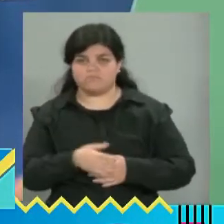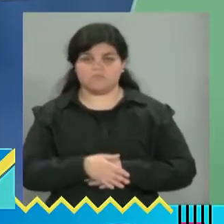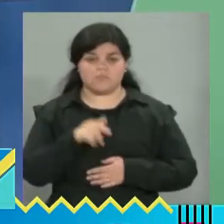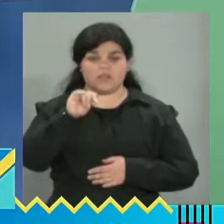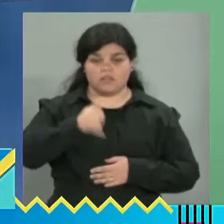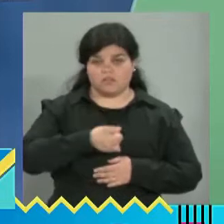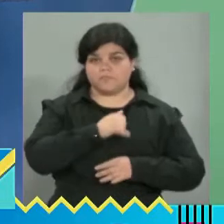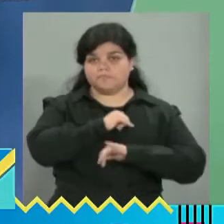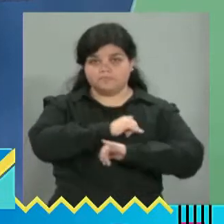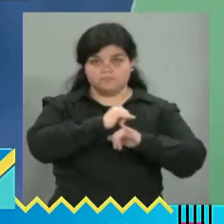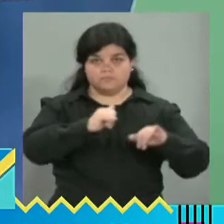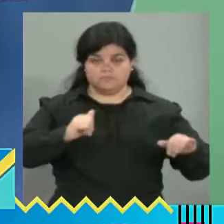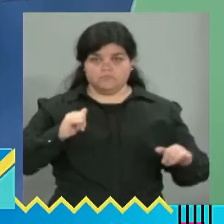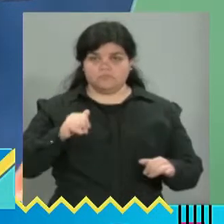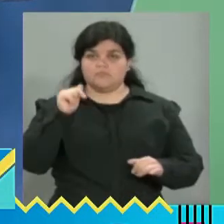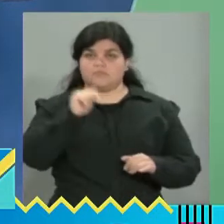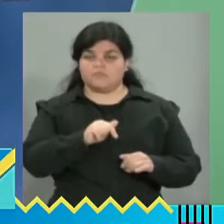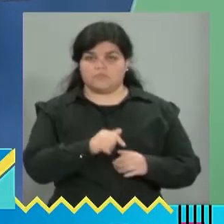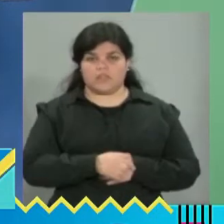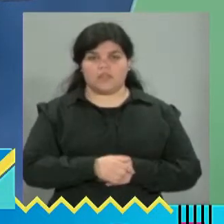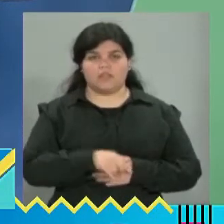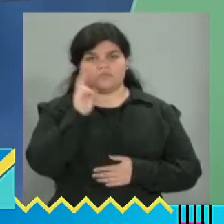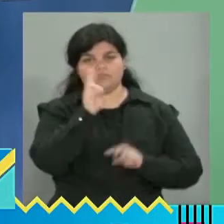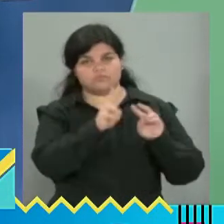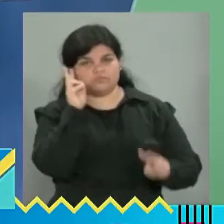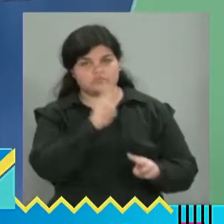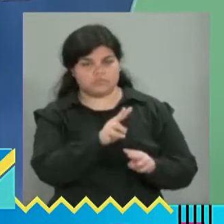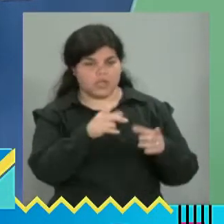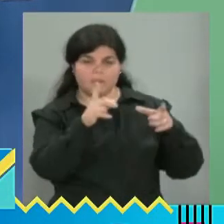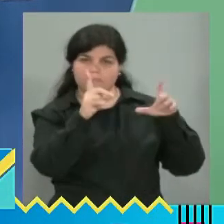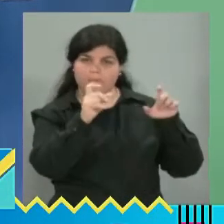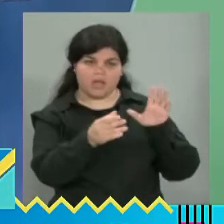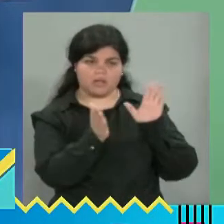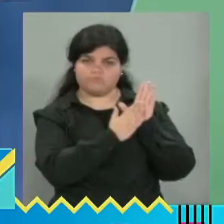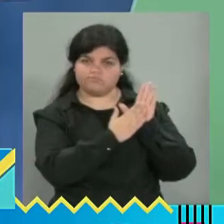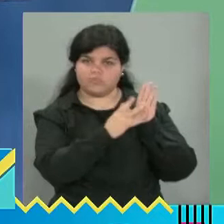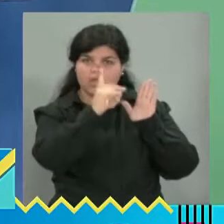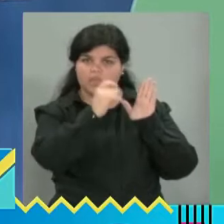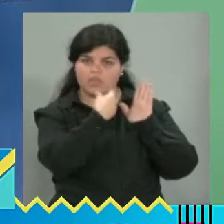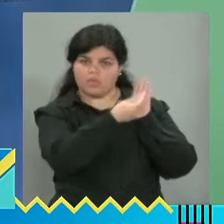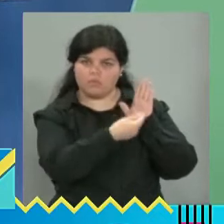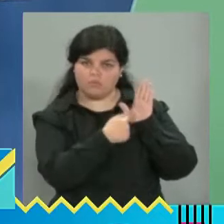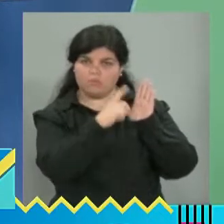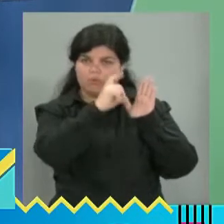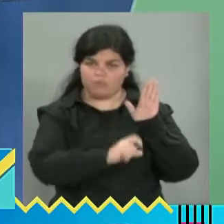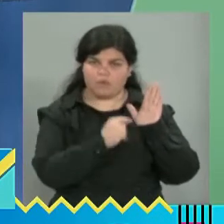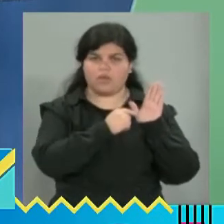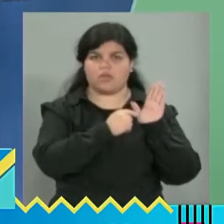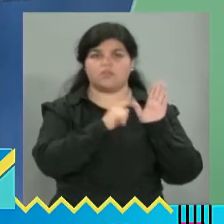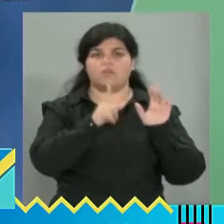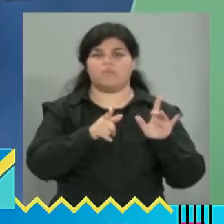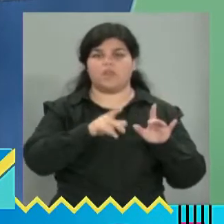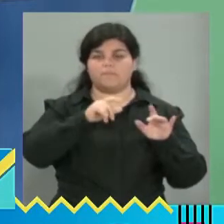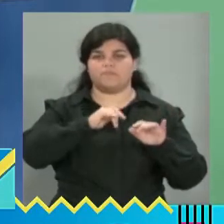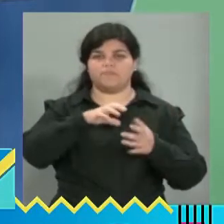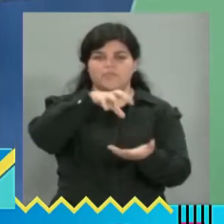a través de las imágenes que vemos a veces muy violentas en las etiquetas, sacar las propagandas en los kioscos ha